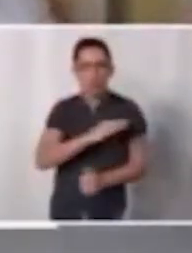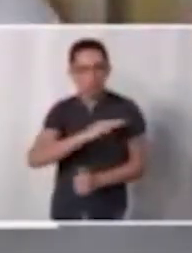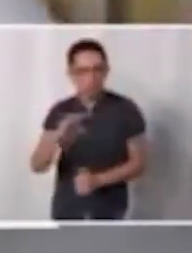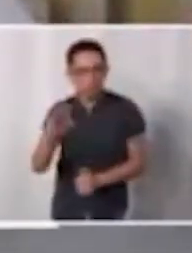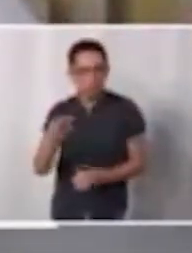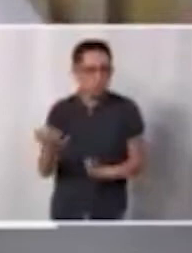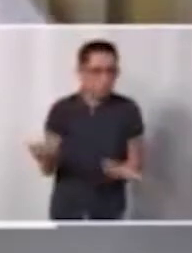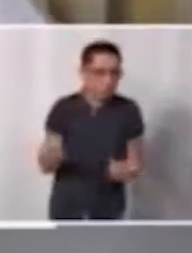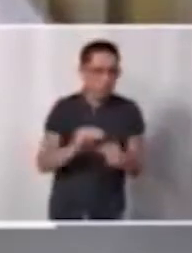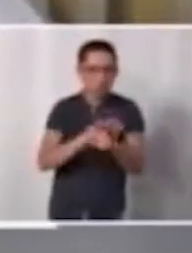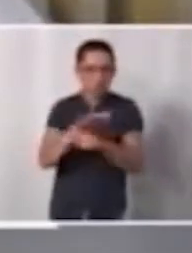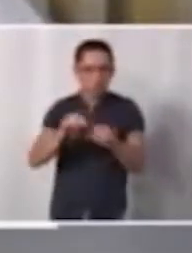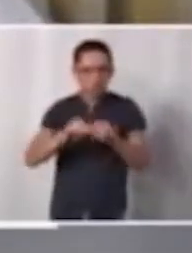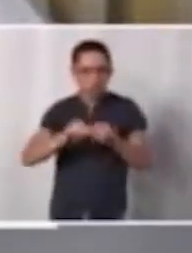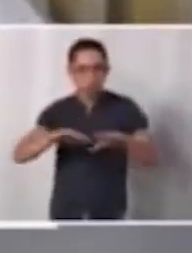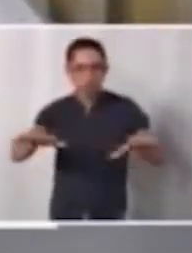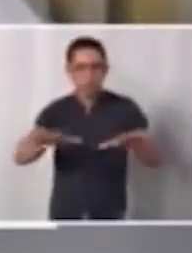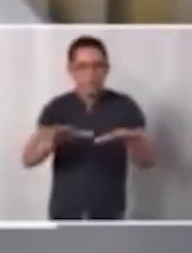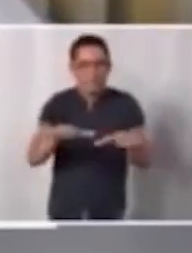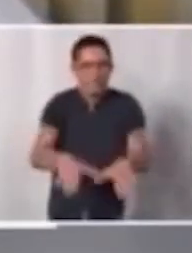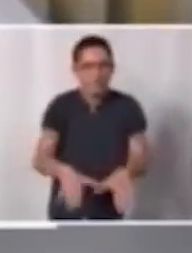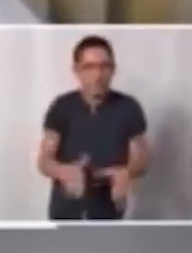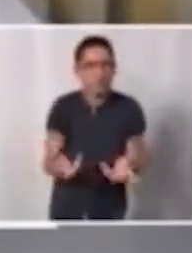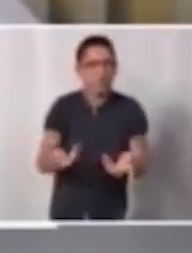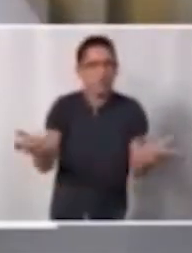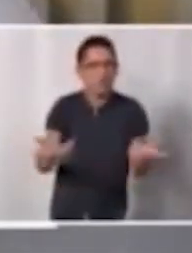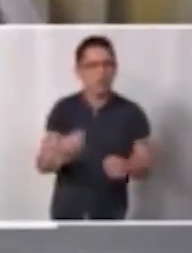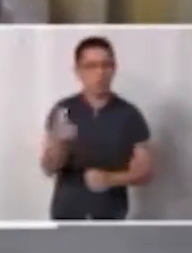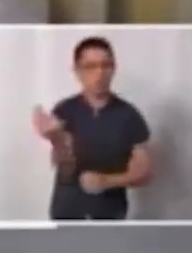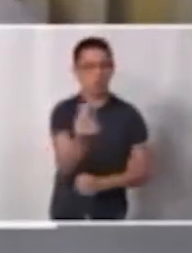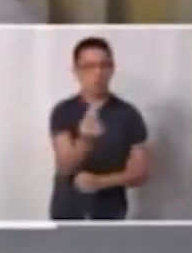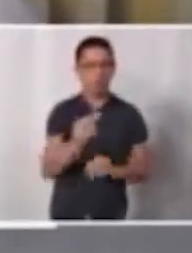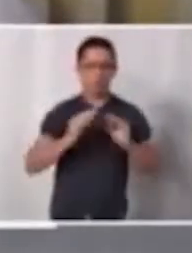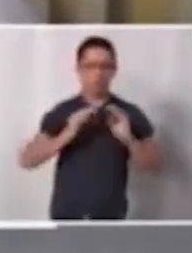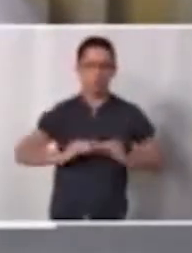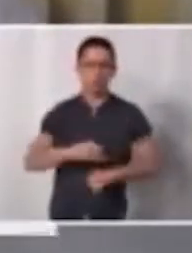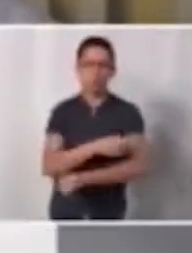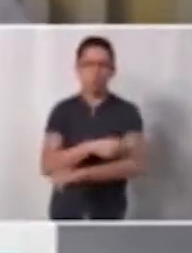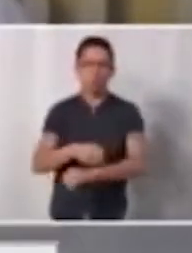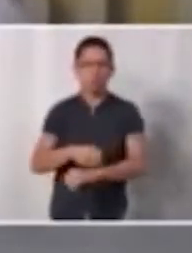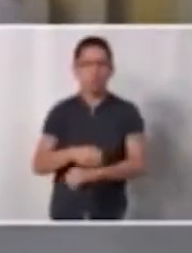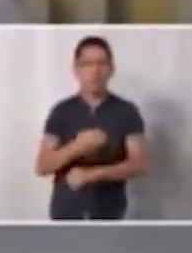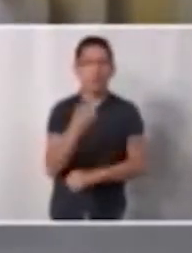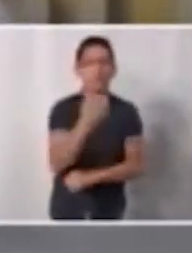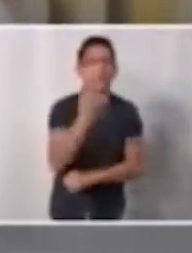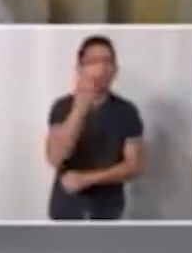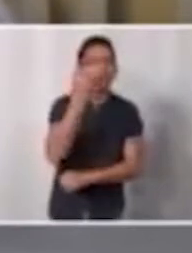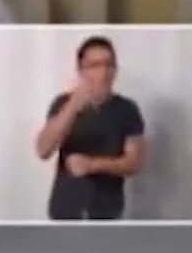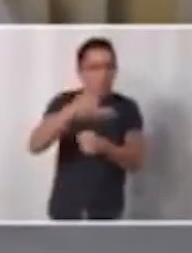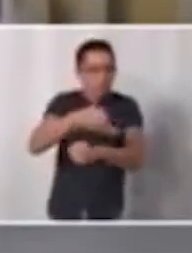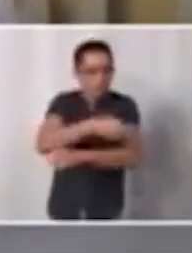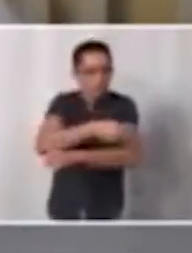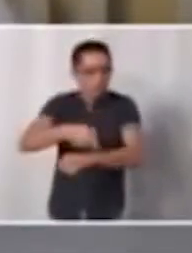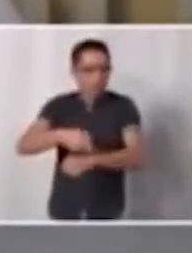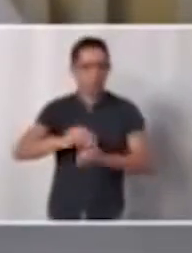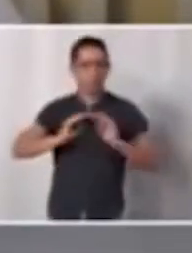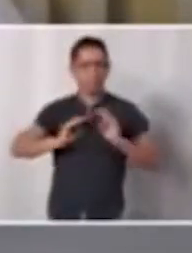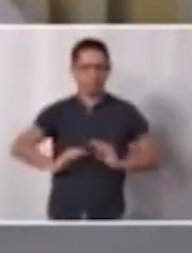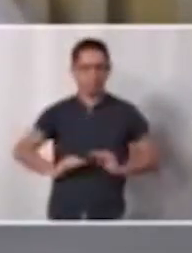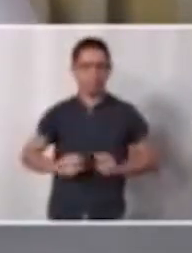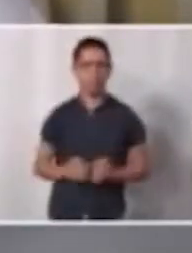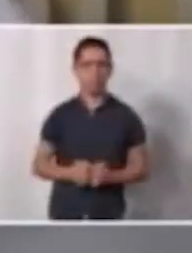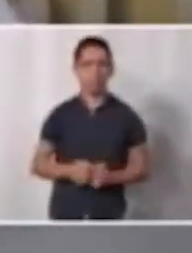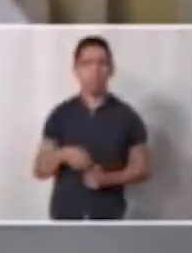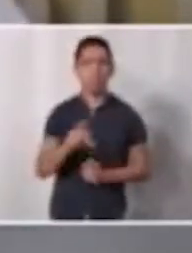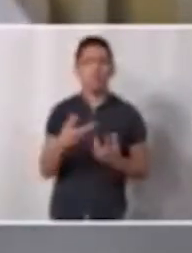virus, tiene que haber tranquilidad familiar. Ese es el objetivo, tranquilidad familiar. Pero juntos.